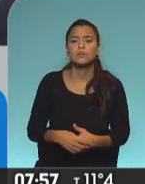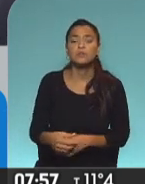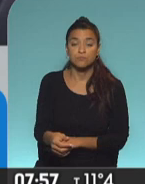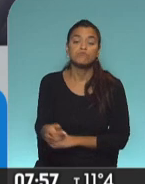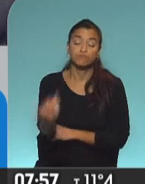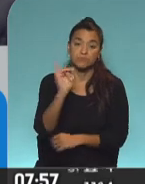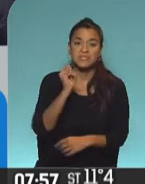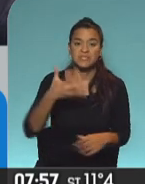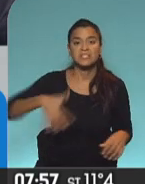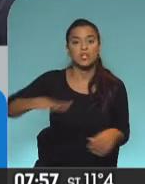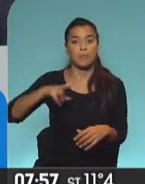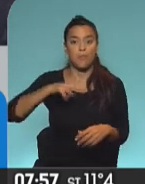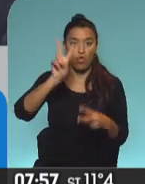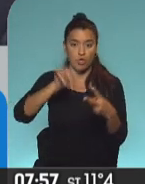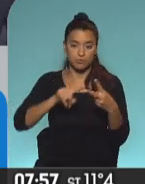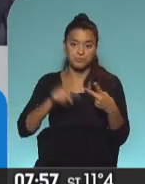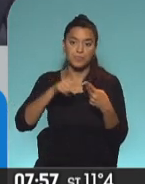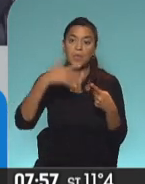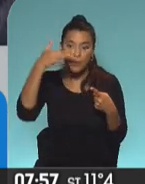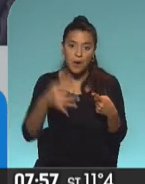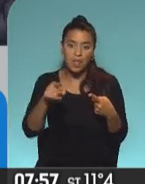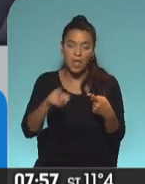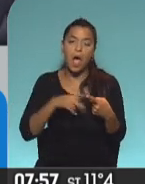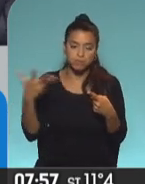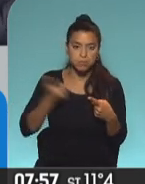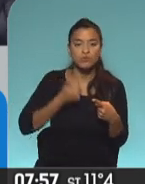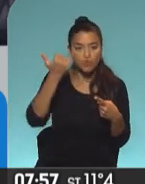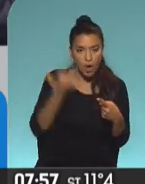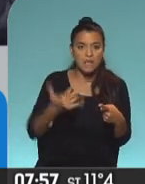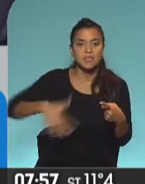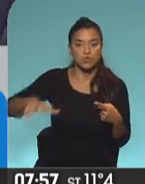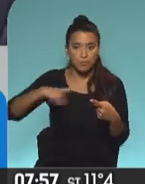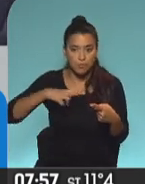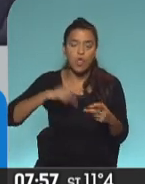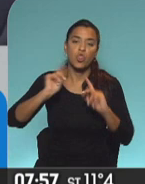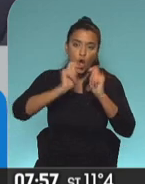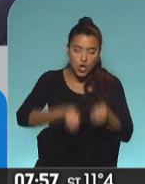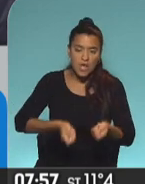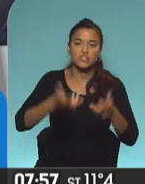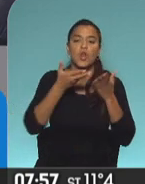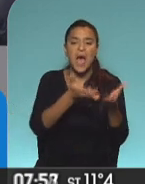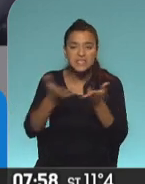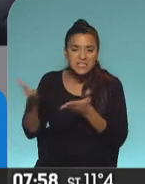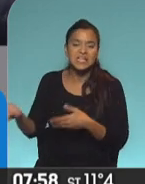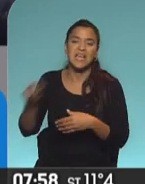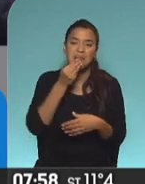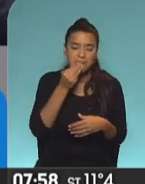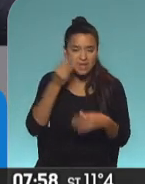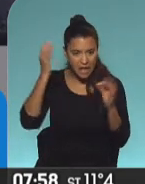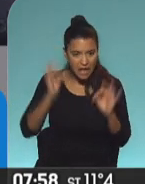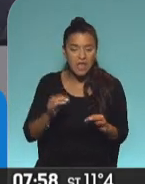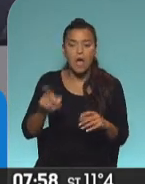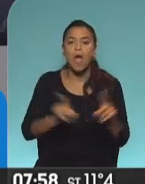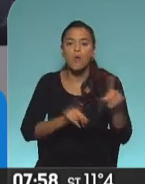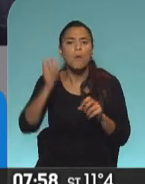Sí, con el sector privado dos cosas. Uno, verdaderamente ha habido apoyo del sector privado, con donaciones, con asistencia alimentaria, en algunos casos